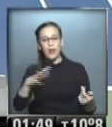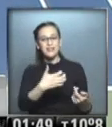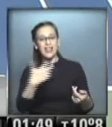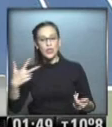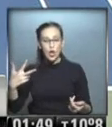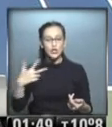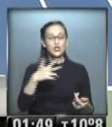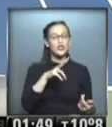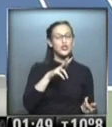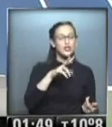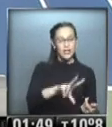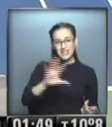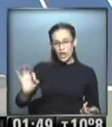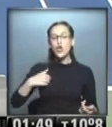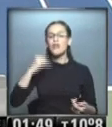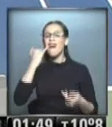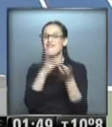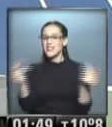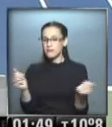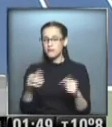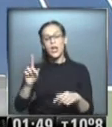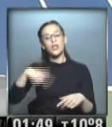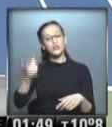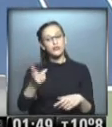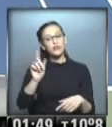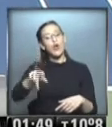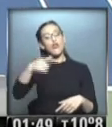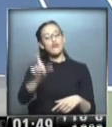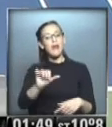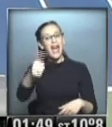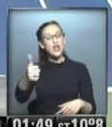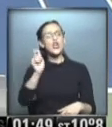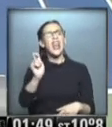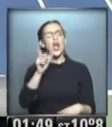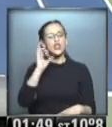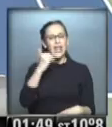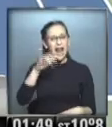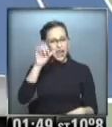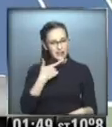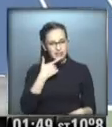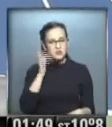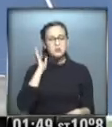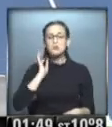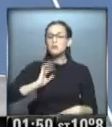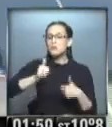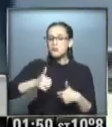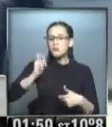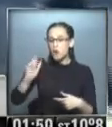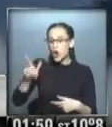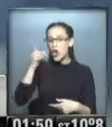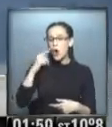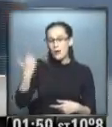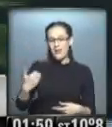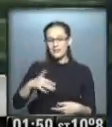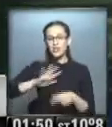manera se fue de US Open. El que ganó, entre otros, es Machi González, histórico triunfo para el argentino, para el